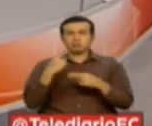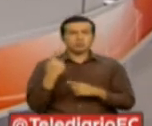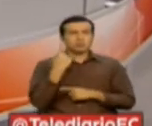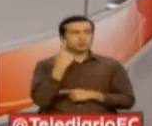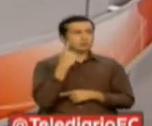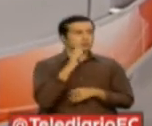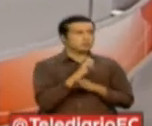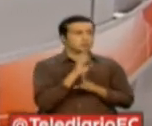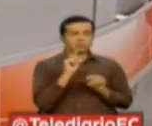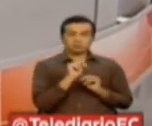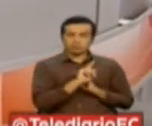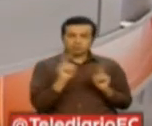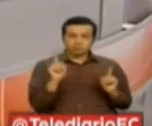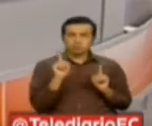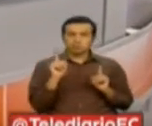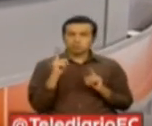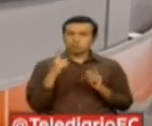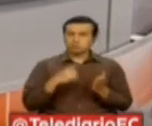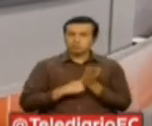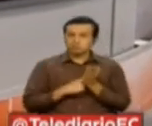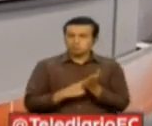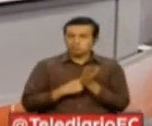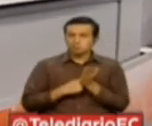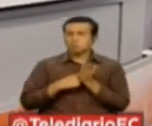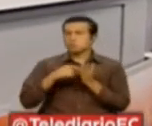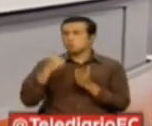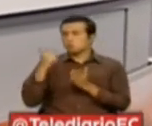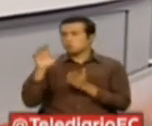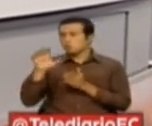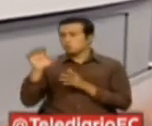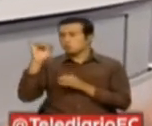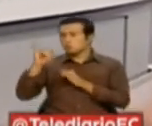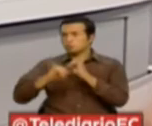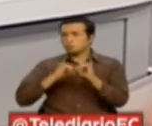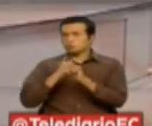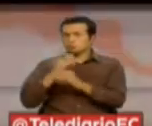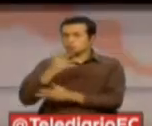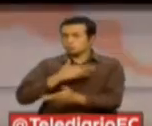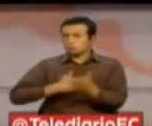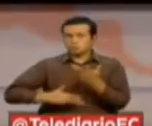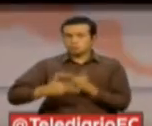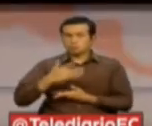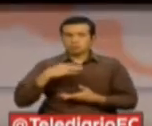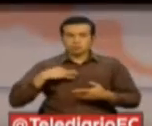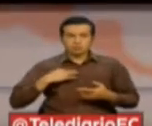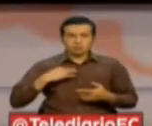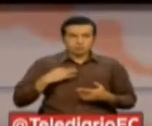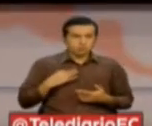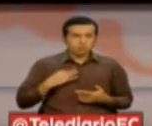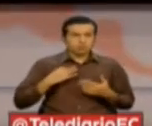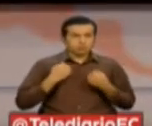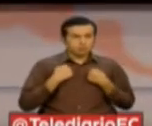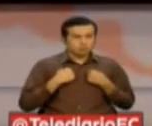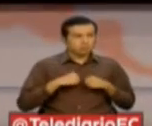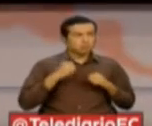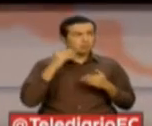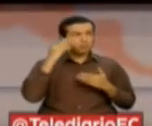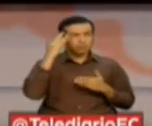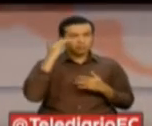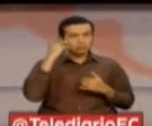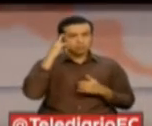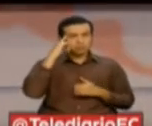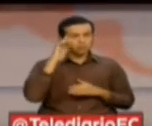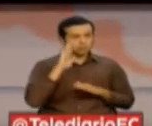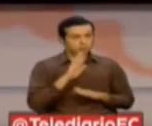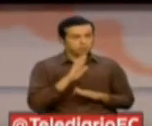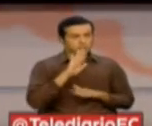solamente del ecuador esto tiene que ser negociado con contrapartidas internacionales pero debe haber una voluntad de fuerte política y accionar del